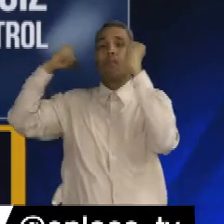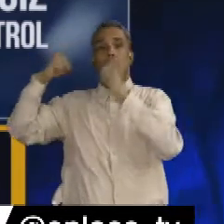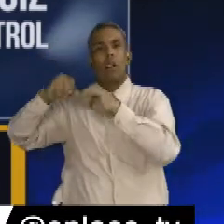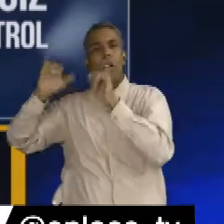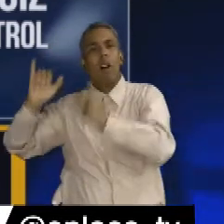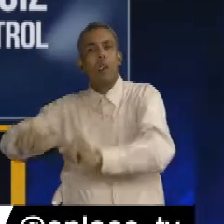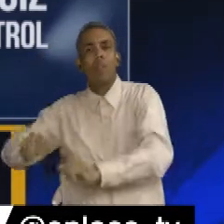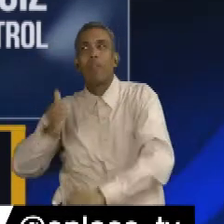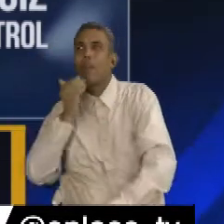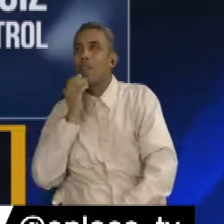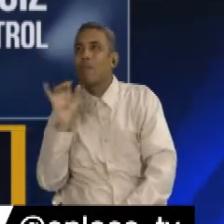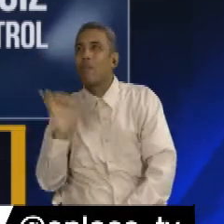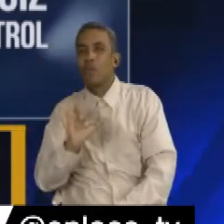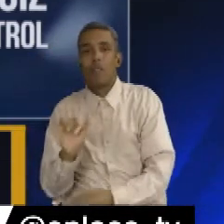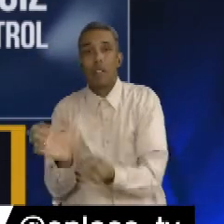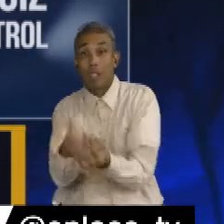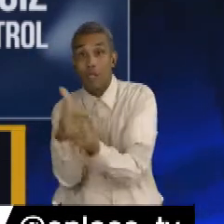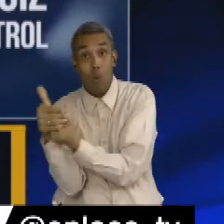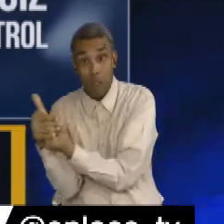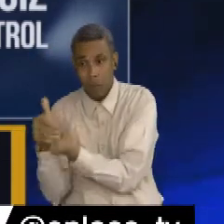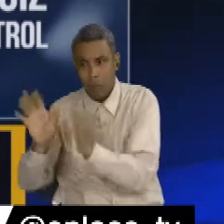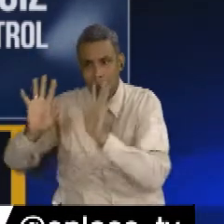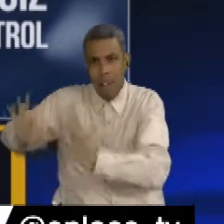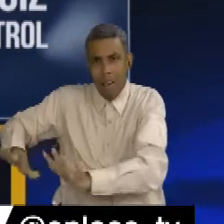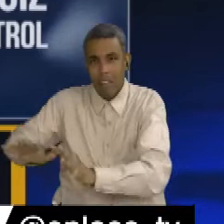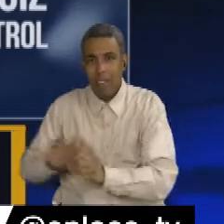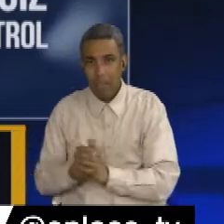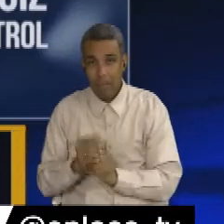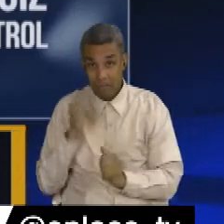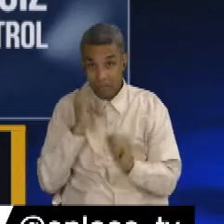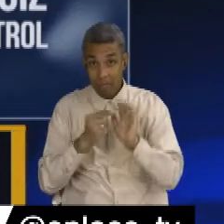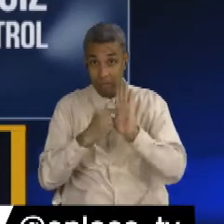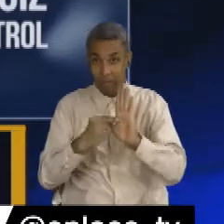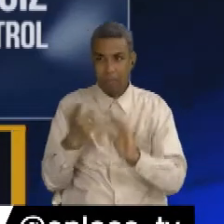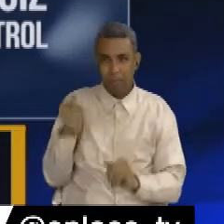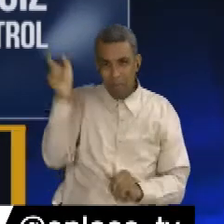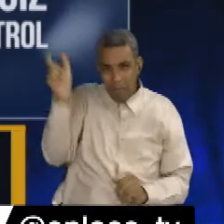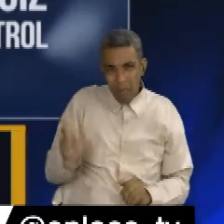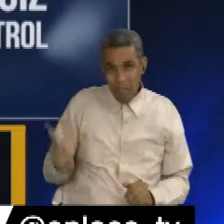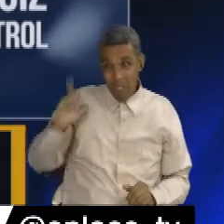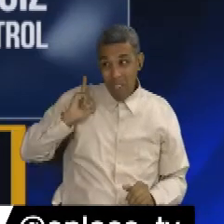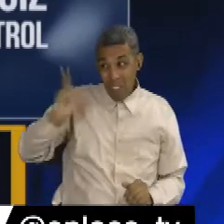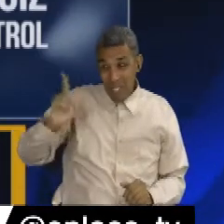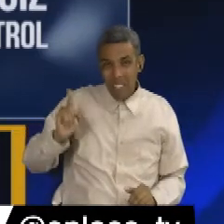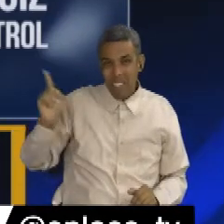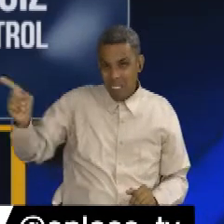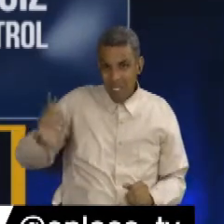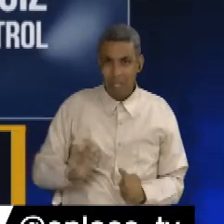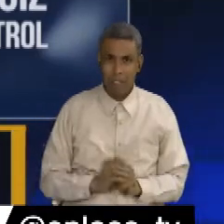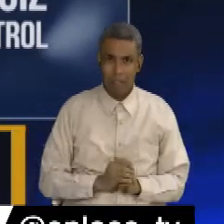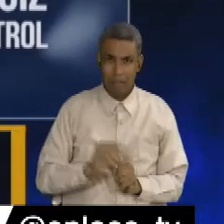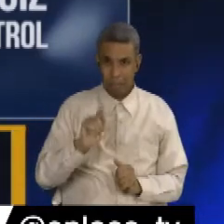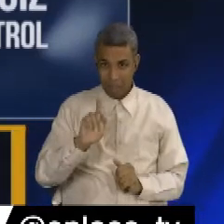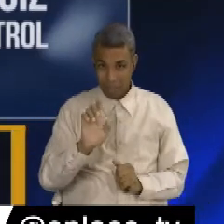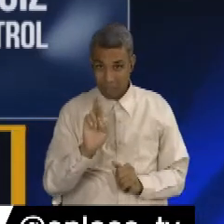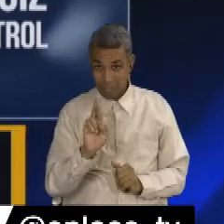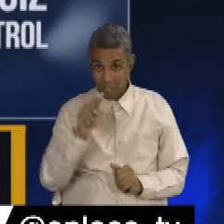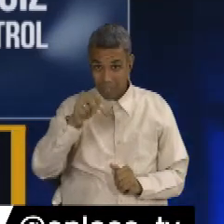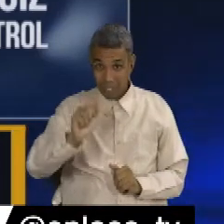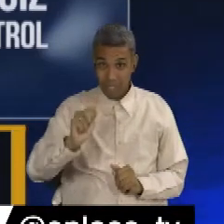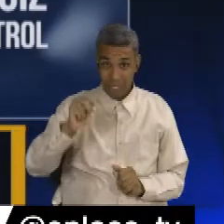Diamante, el cual nos tiene obstaculizado el normal desarrollo de las operaciones de las estaciones Santos y